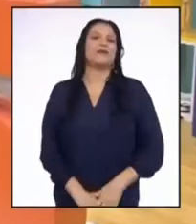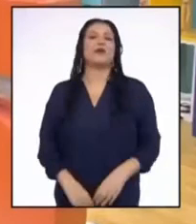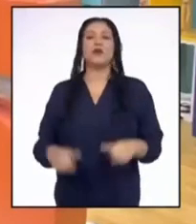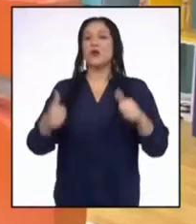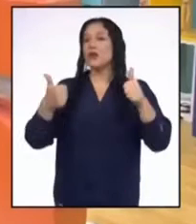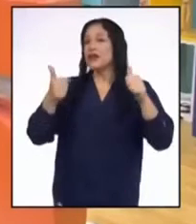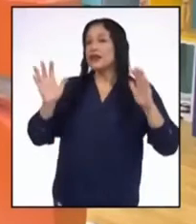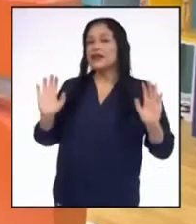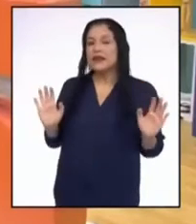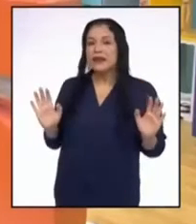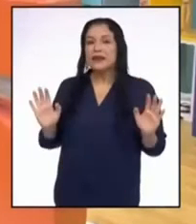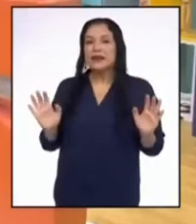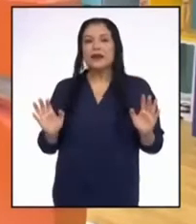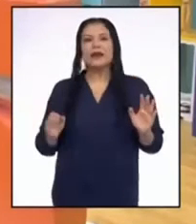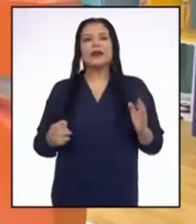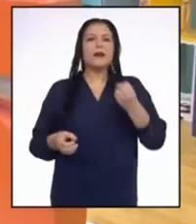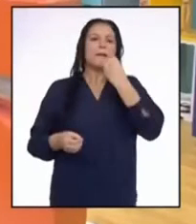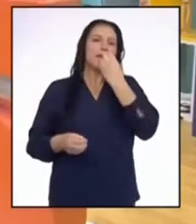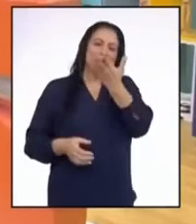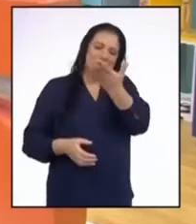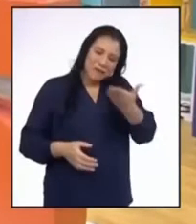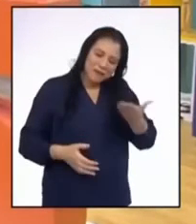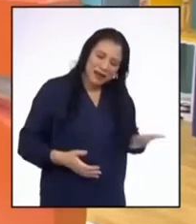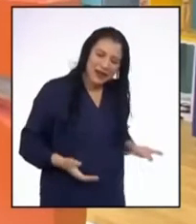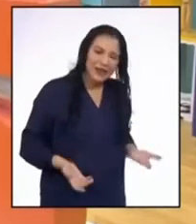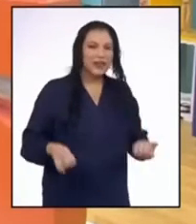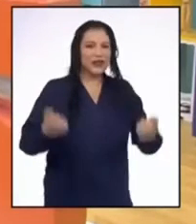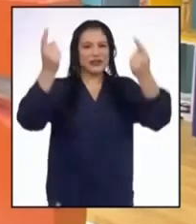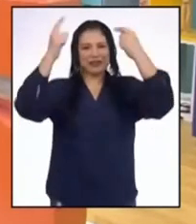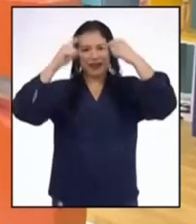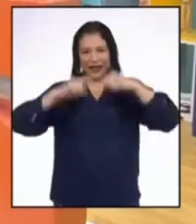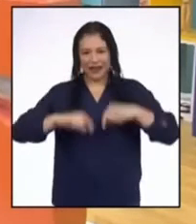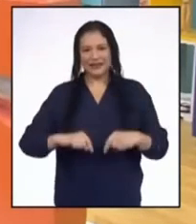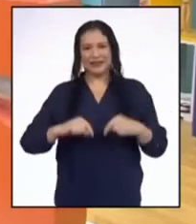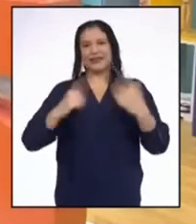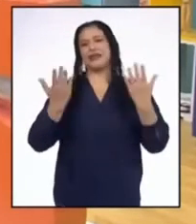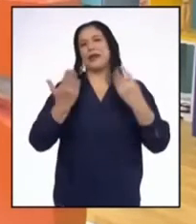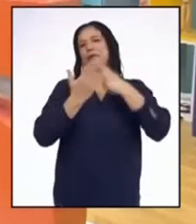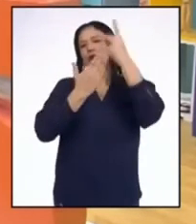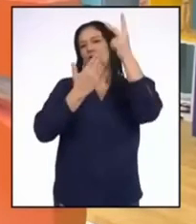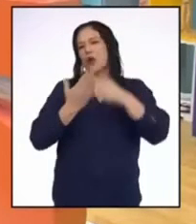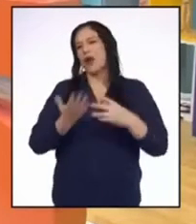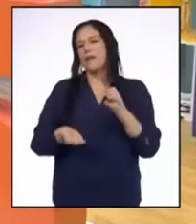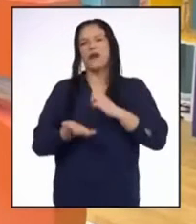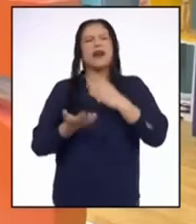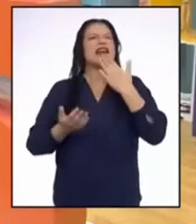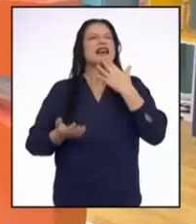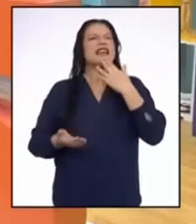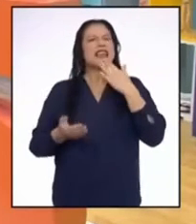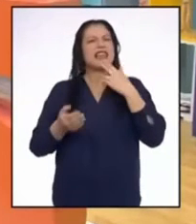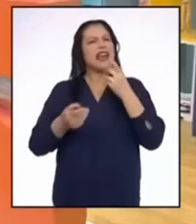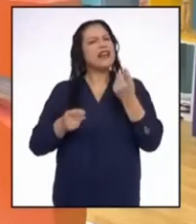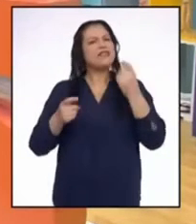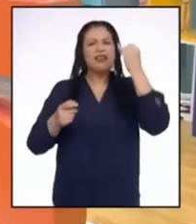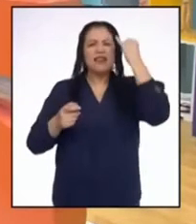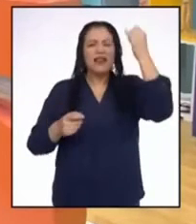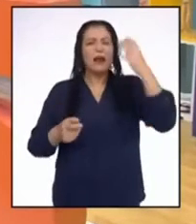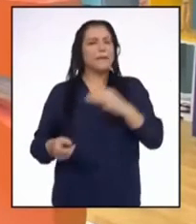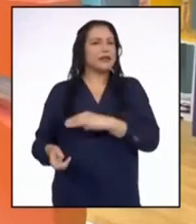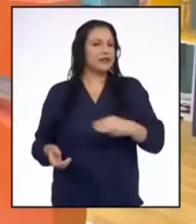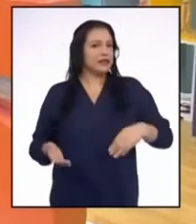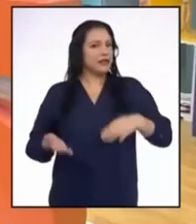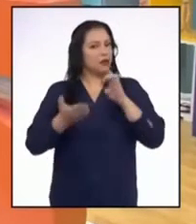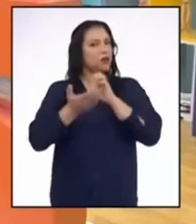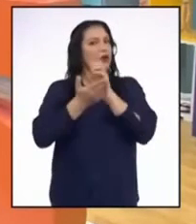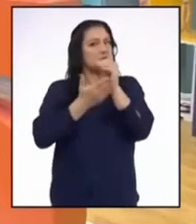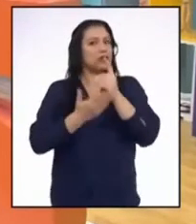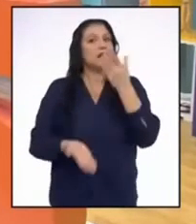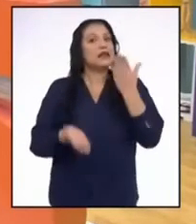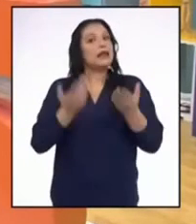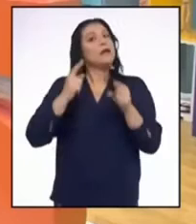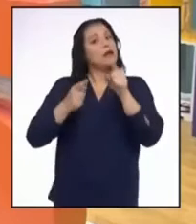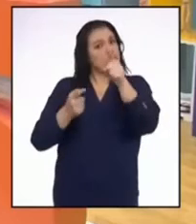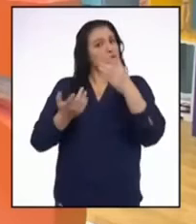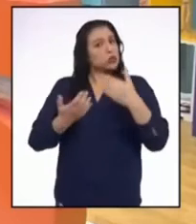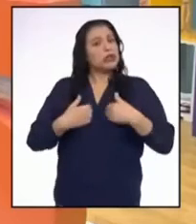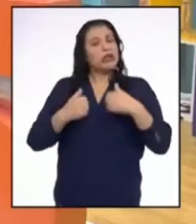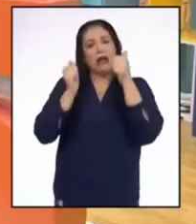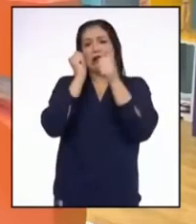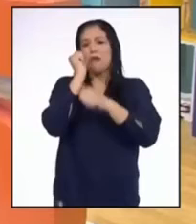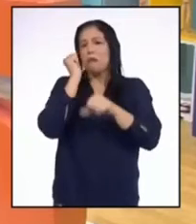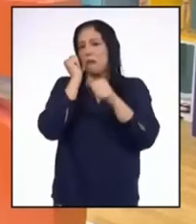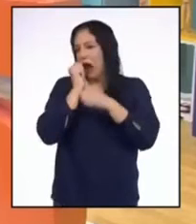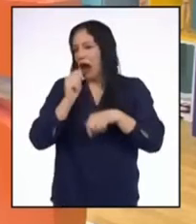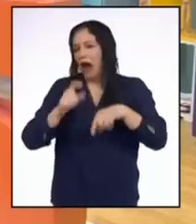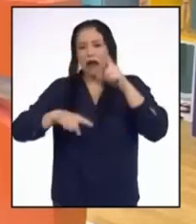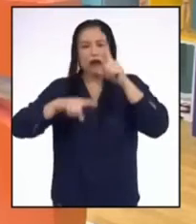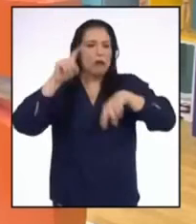Así es, sean bienvenidos a este programa educativo preparado por el Ministerio de Educación. Claro, si tienes algún hermano o